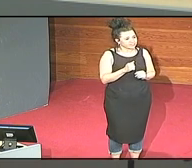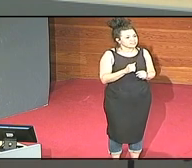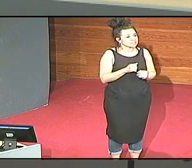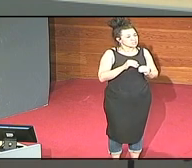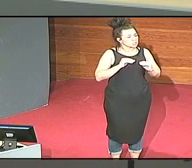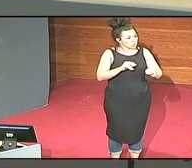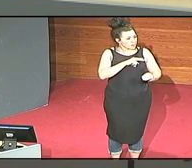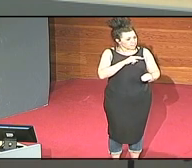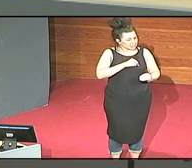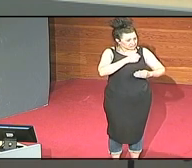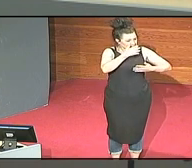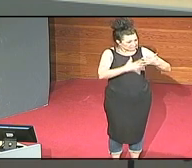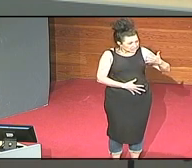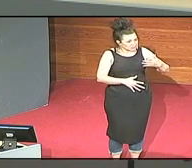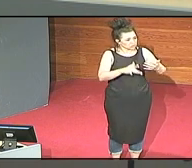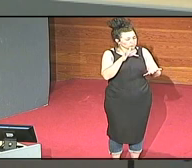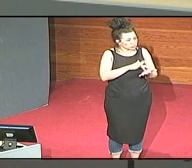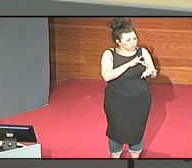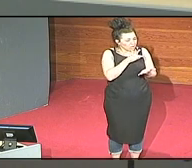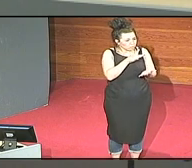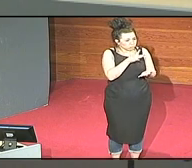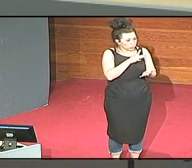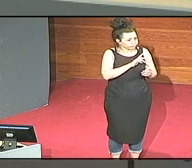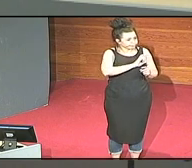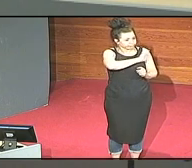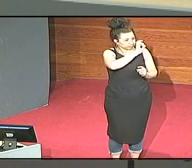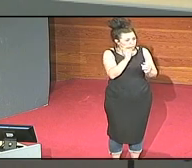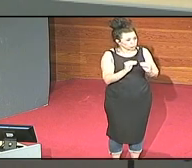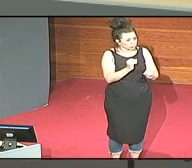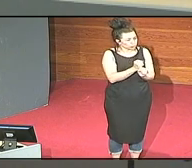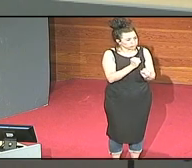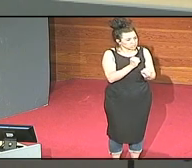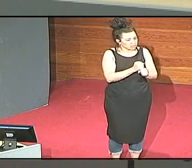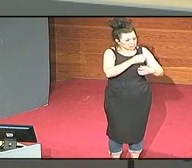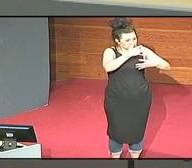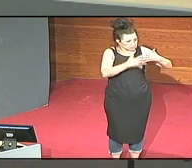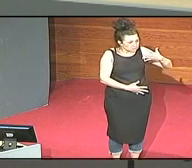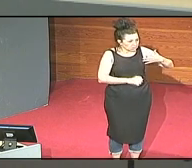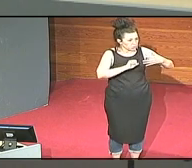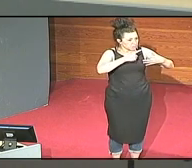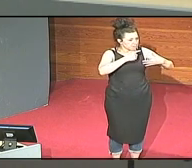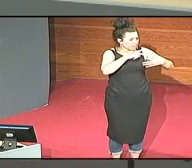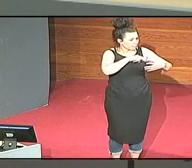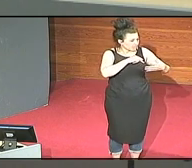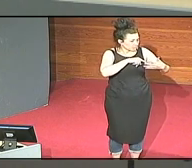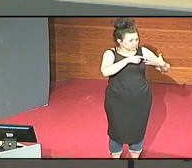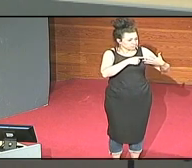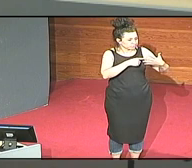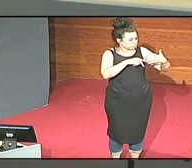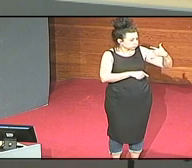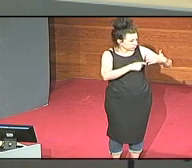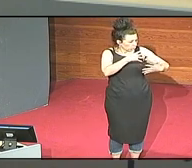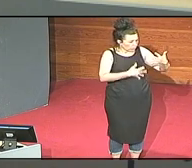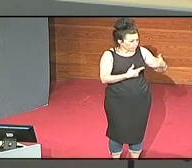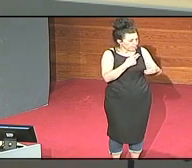salió traidor de periodismo africano el décimo premio joan gomis el primer premio revela el vigésimo segundo premio